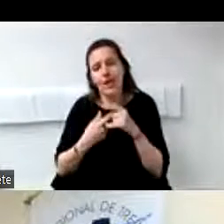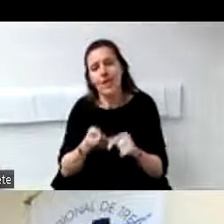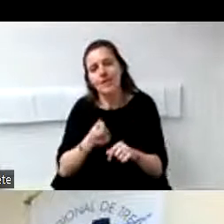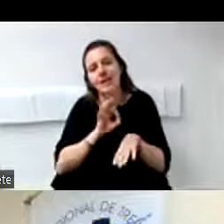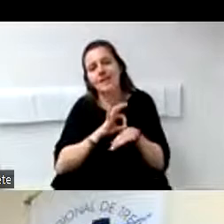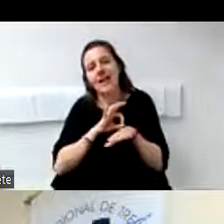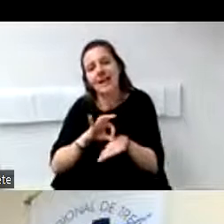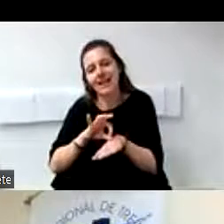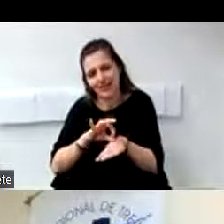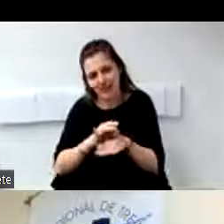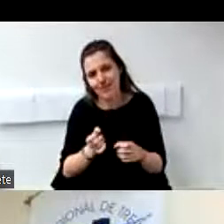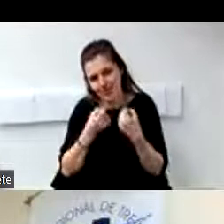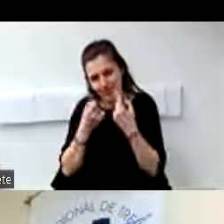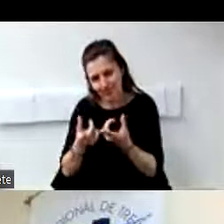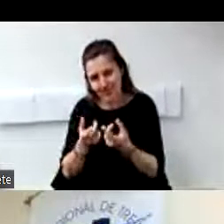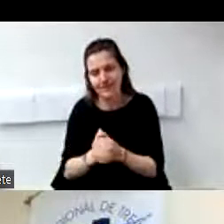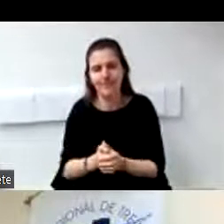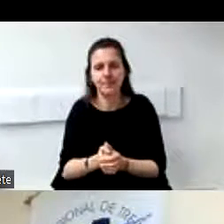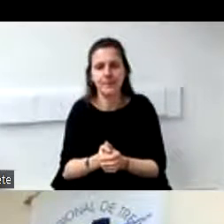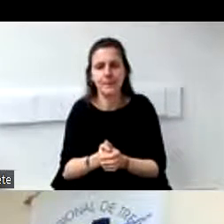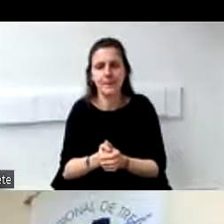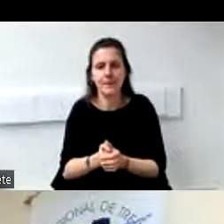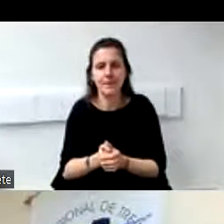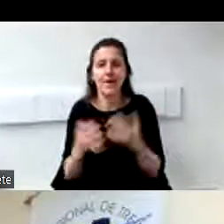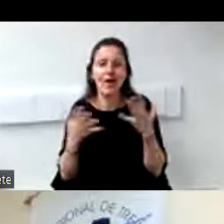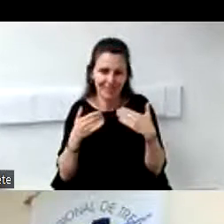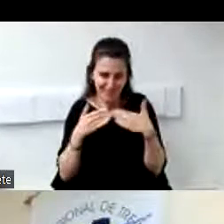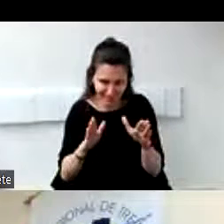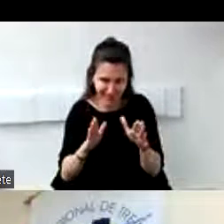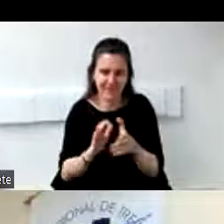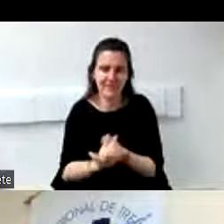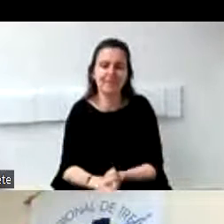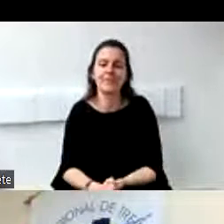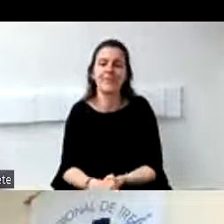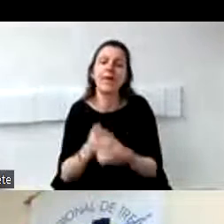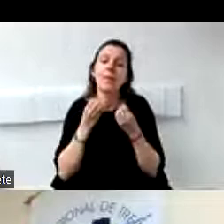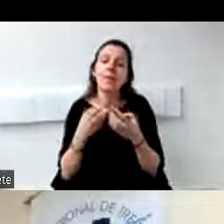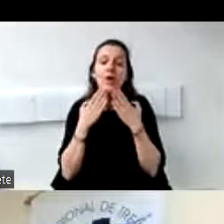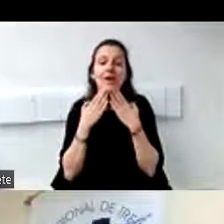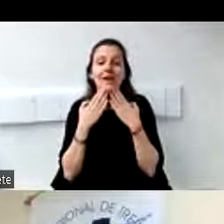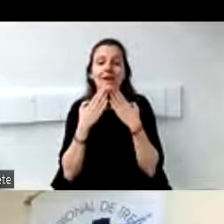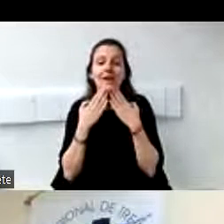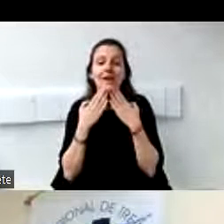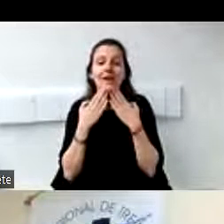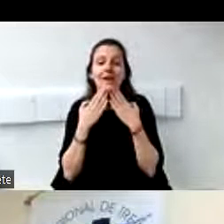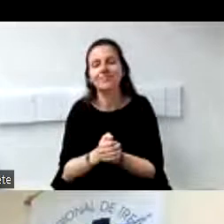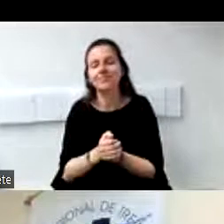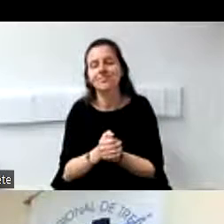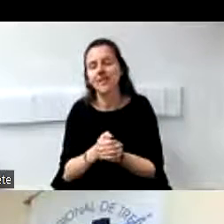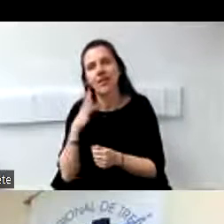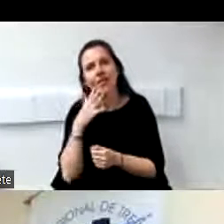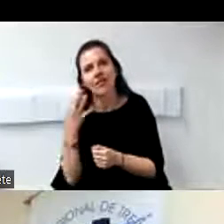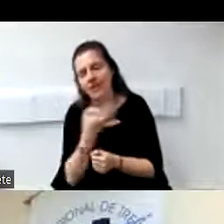capacitación. Adelante, Juan José. Bueno, muchas gracias. En realidad, yo creo que hay que felicitar a los